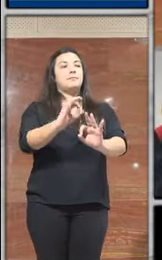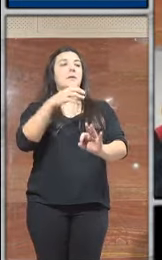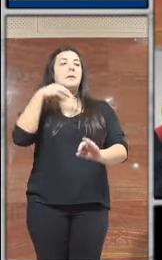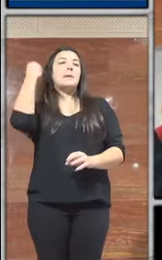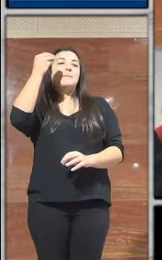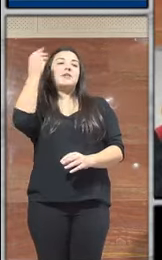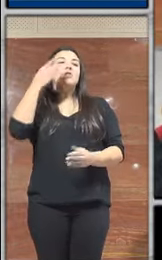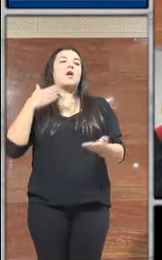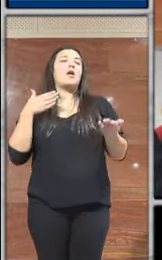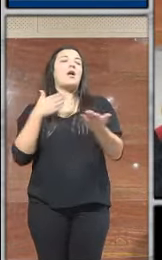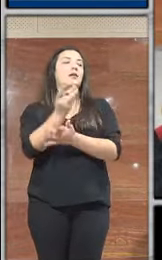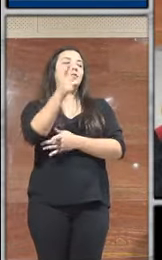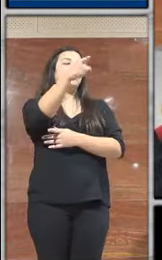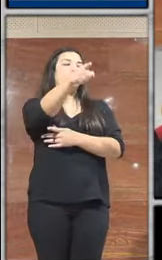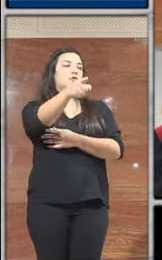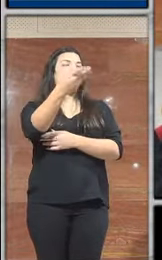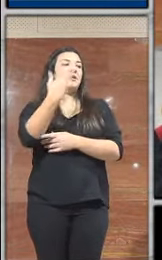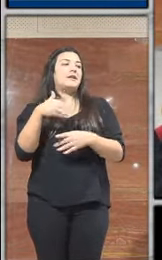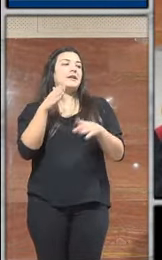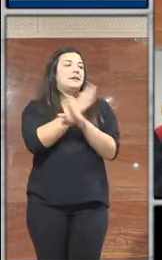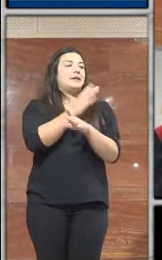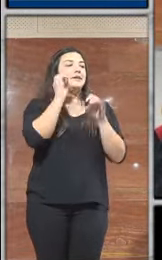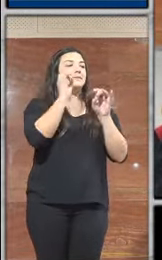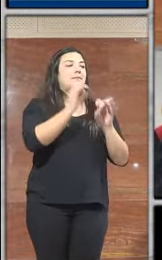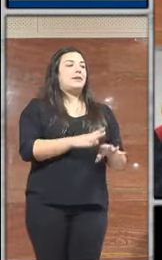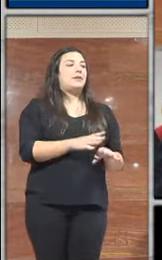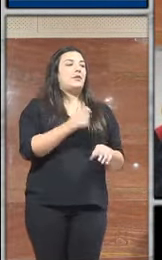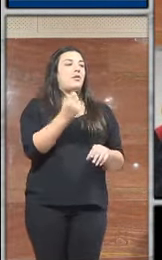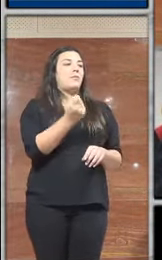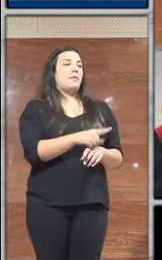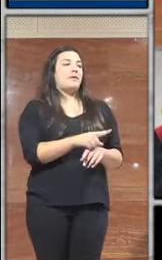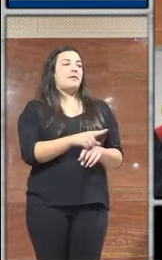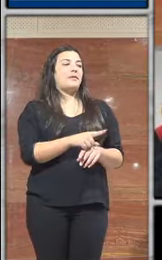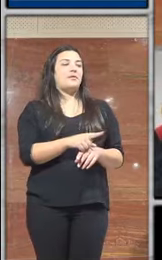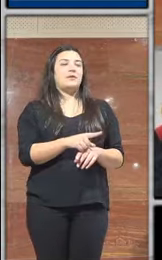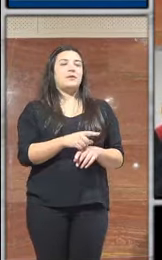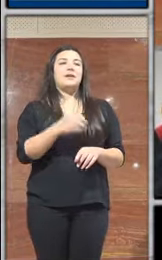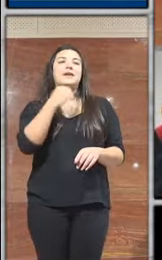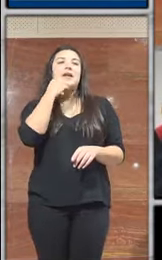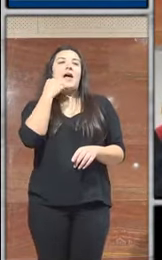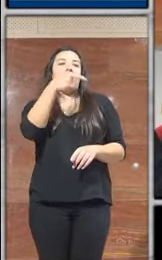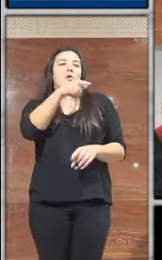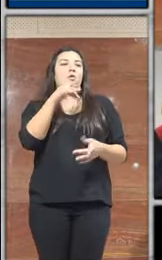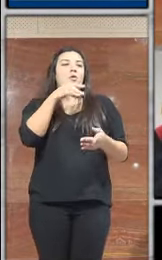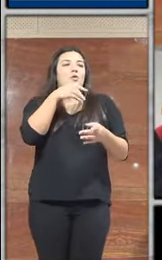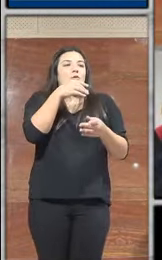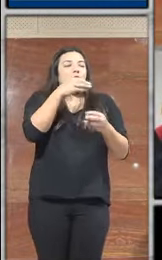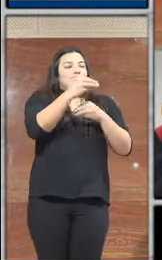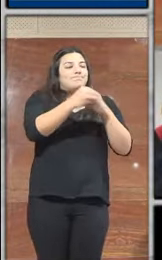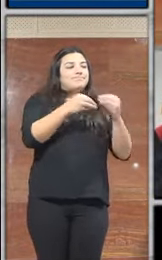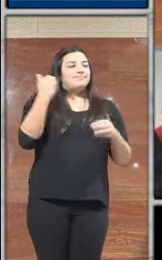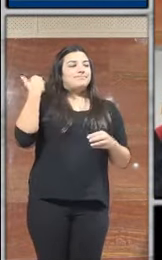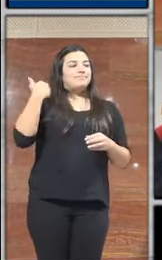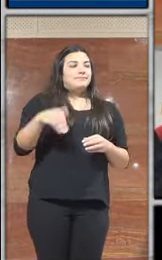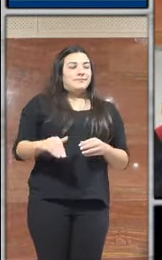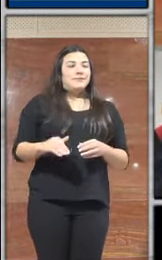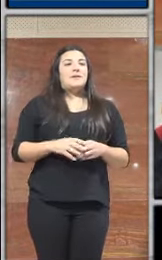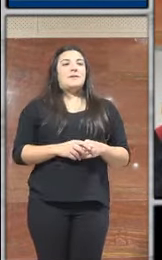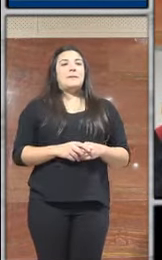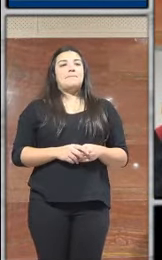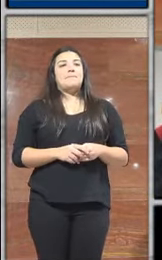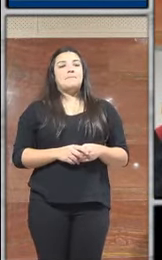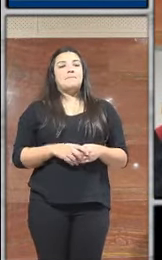hubiera ido muy al pelo al de antes, ¿no? Al de lo que ya existe. Porque la verdad que sí son cosas que se tienen que